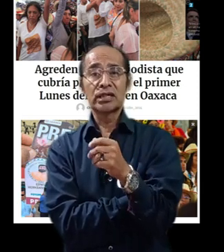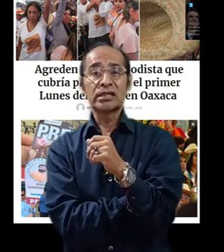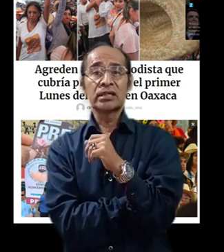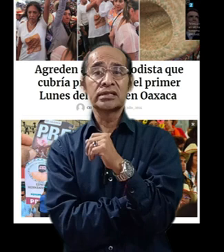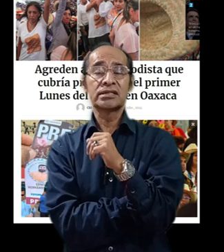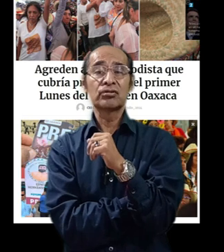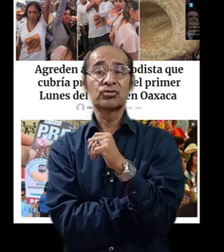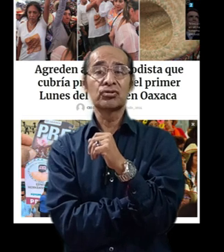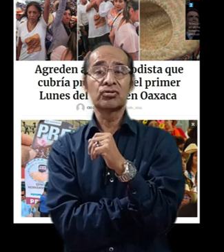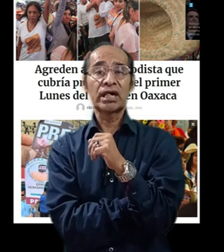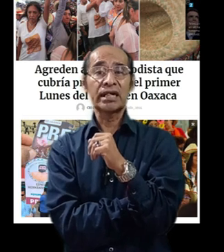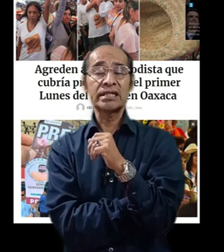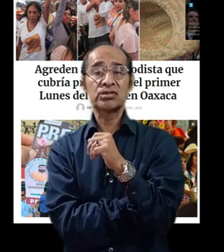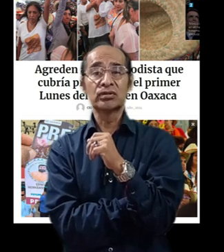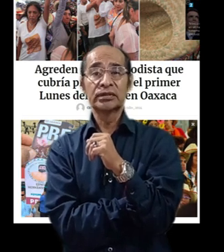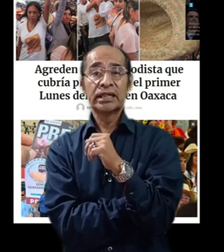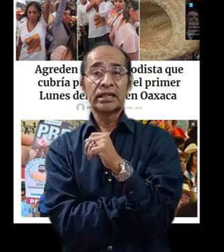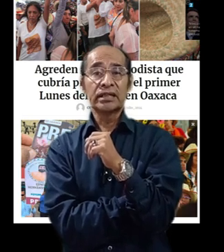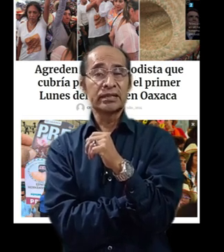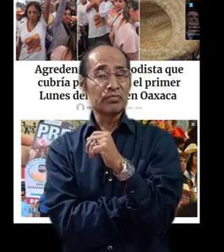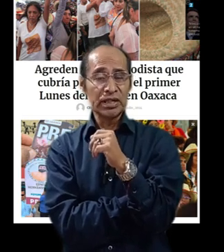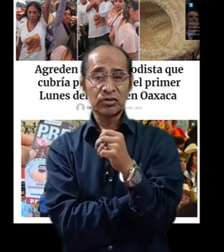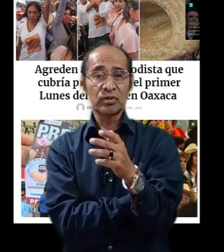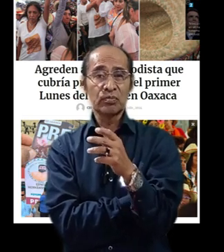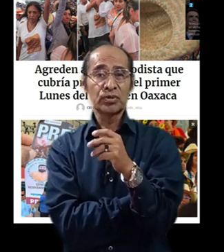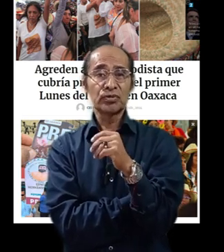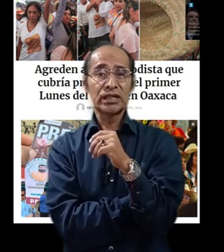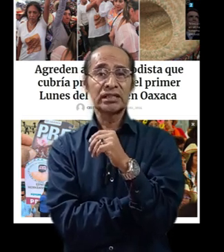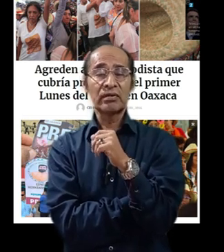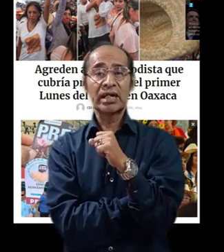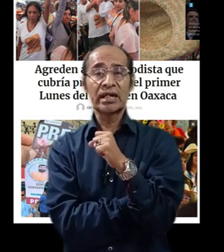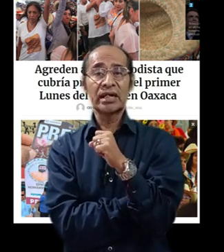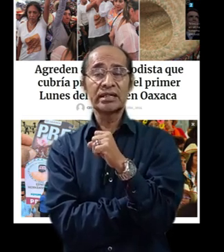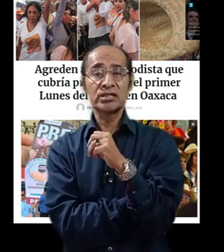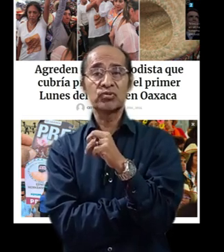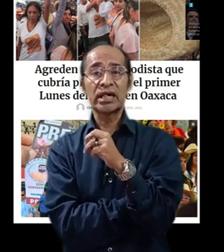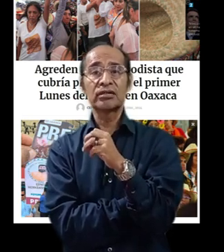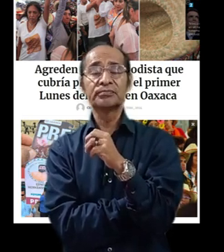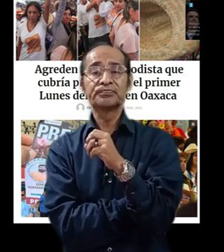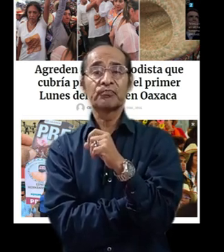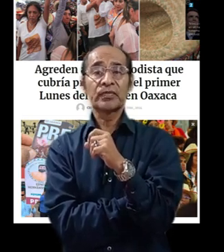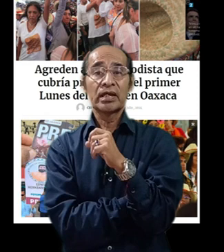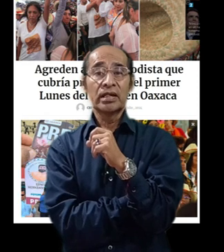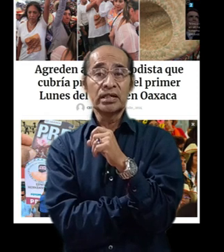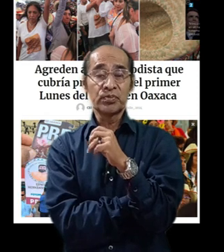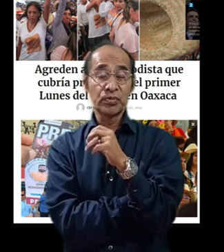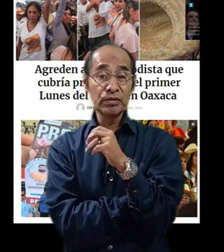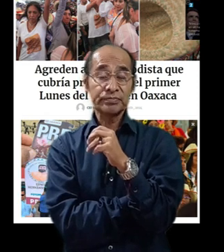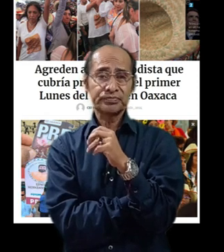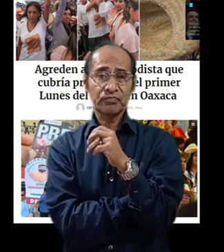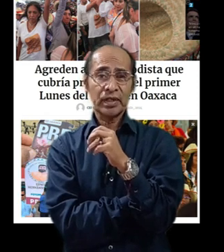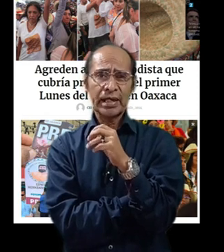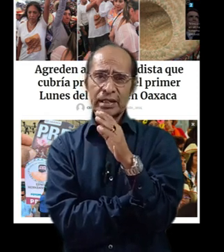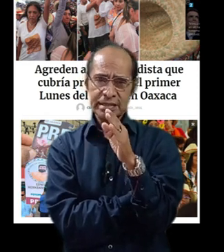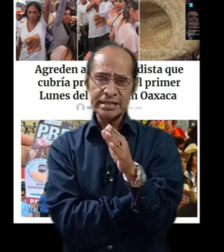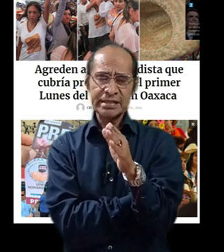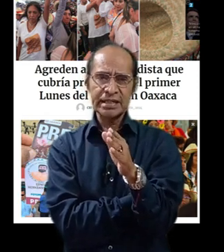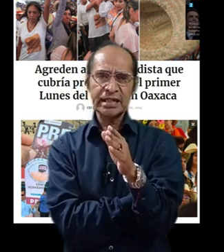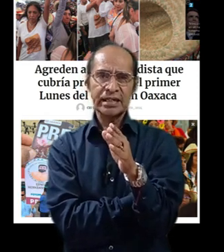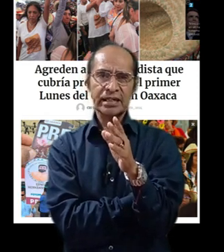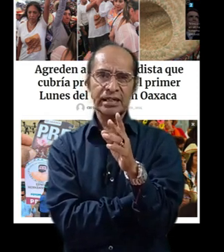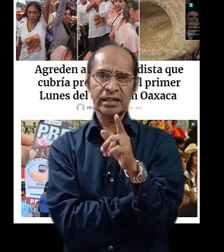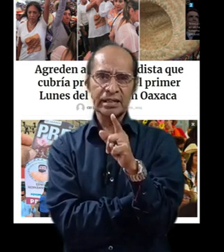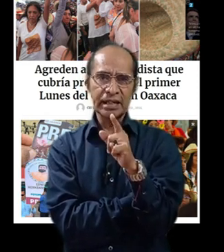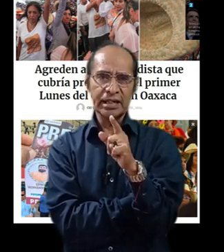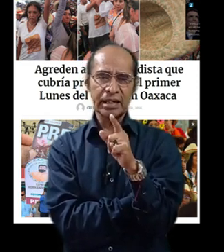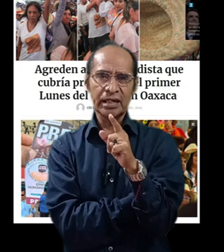ahí con el licenciado diodoro Carrasco que también tuve la oportunidad de trabajar ahí a su lado y pues bueno sí